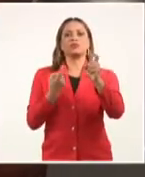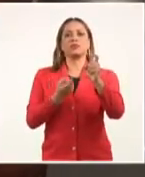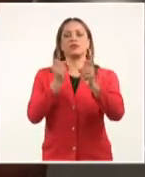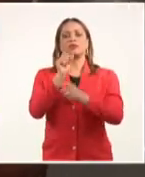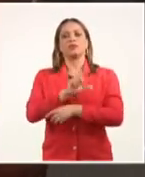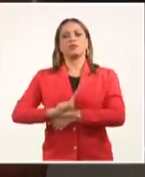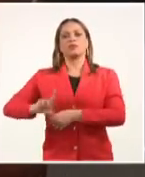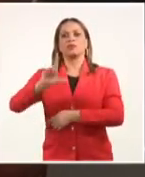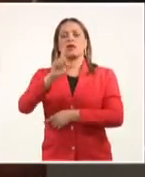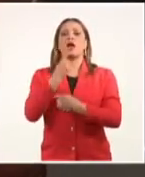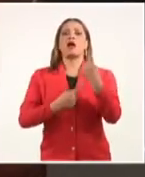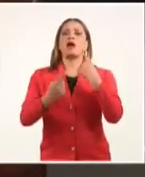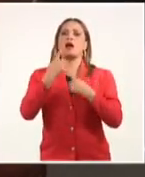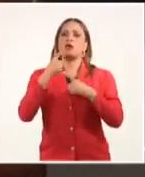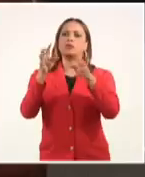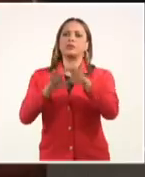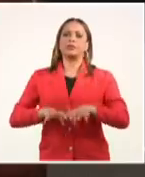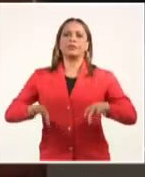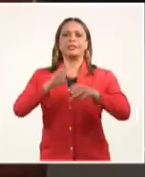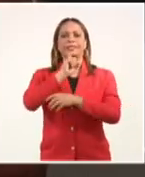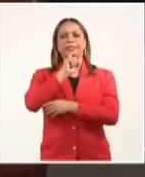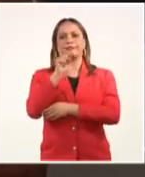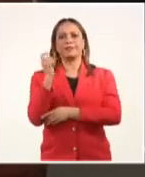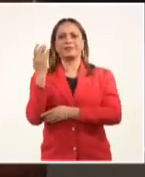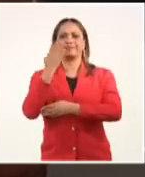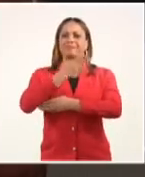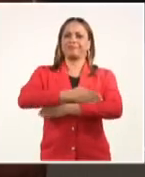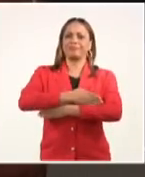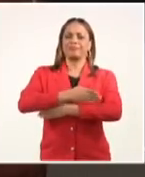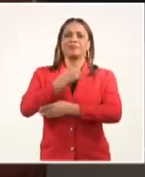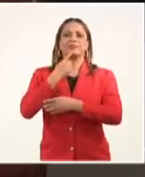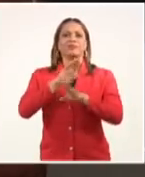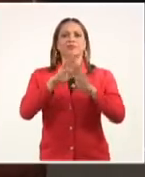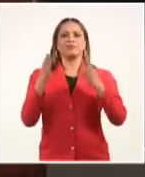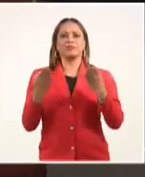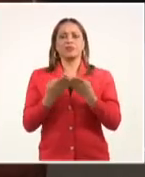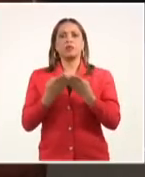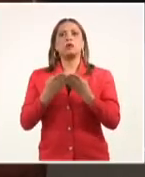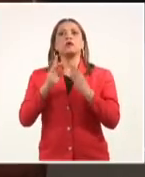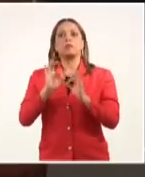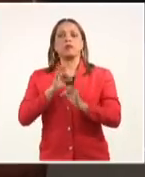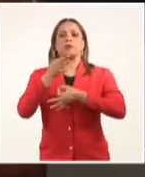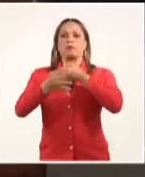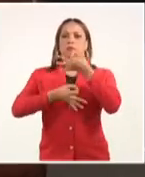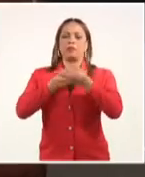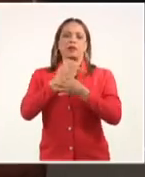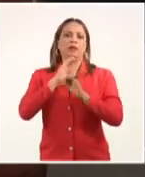en medio de las dificultades, así lo corroboran.